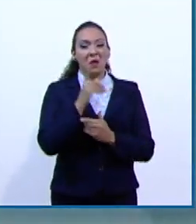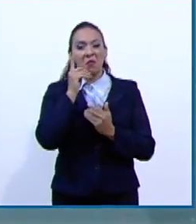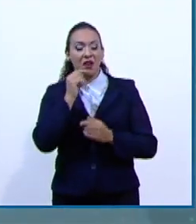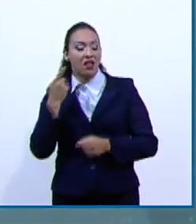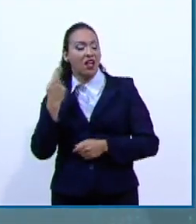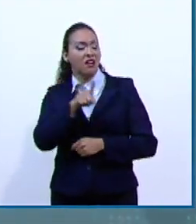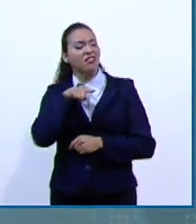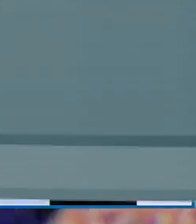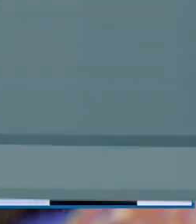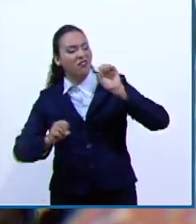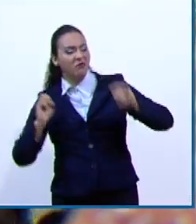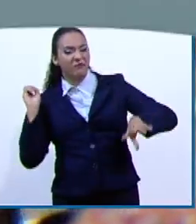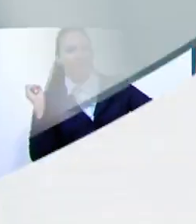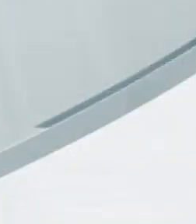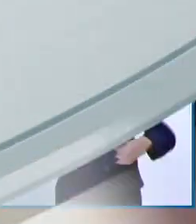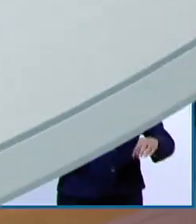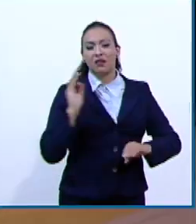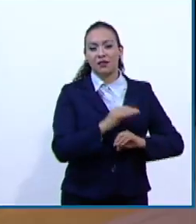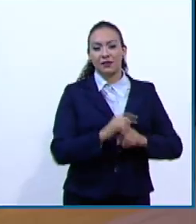institucional.